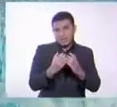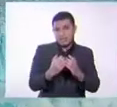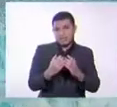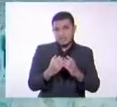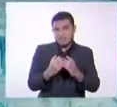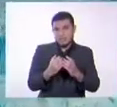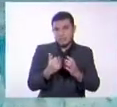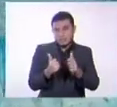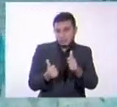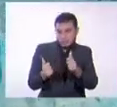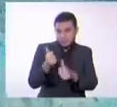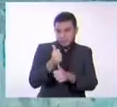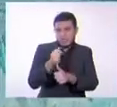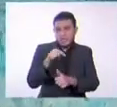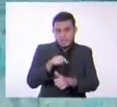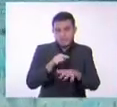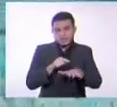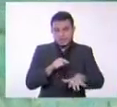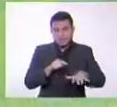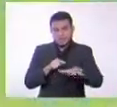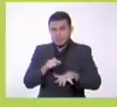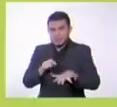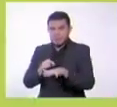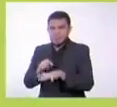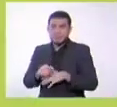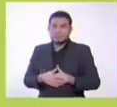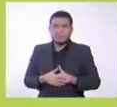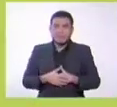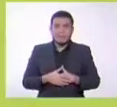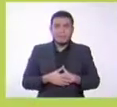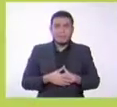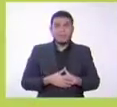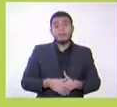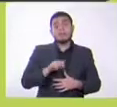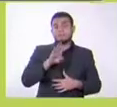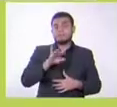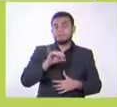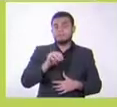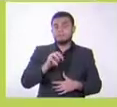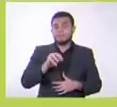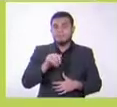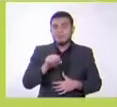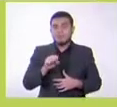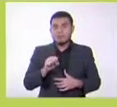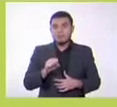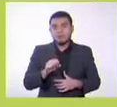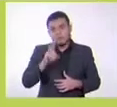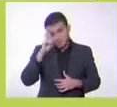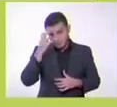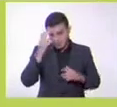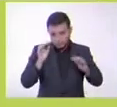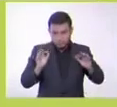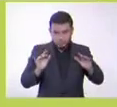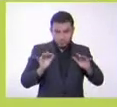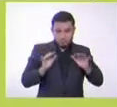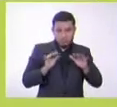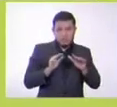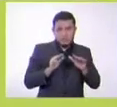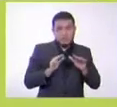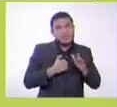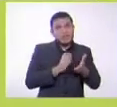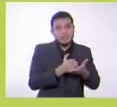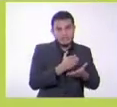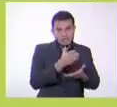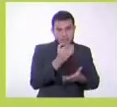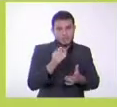predominantes en esa región. Por lo tanto, los biomas son el conjunto de ecosistemas en